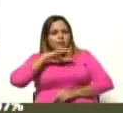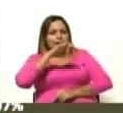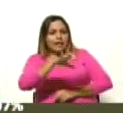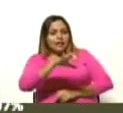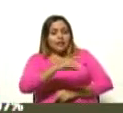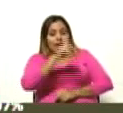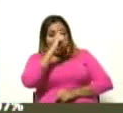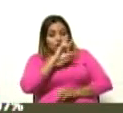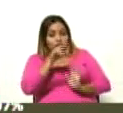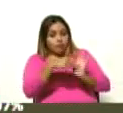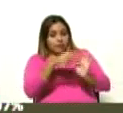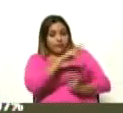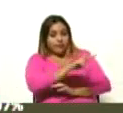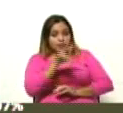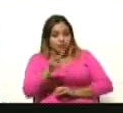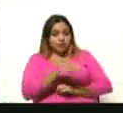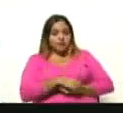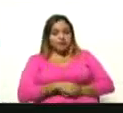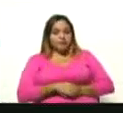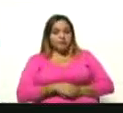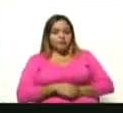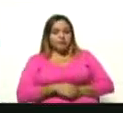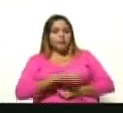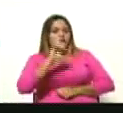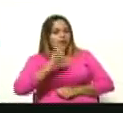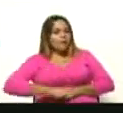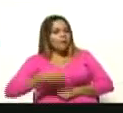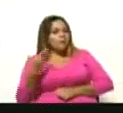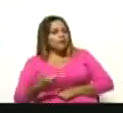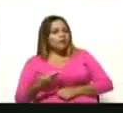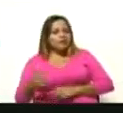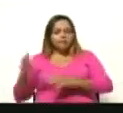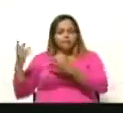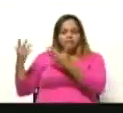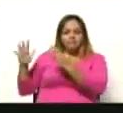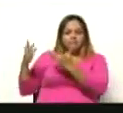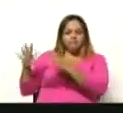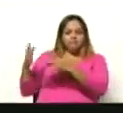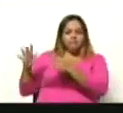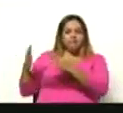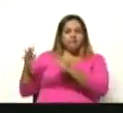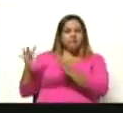año 2022. Cabe mencionar